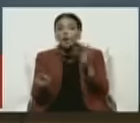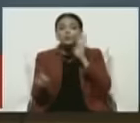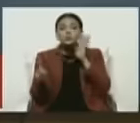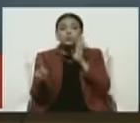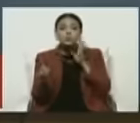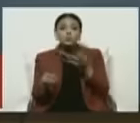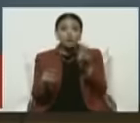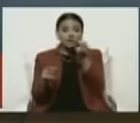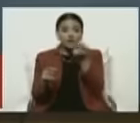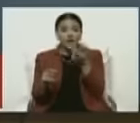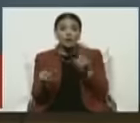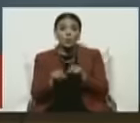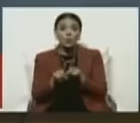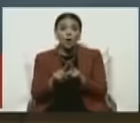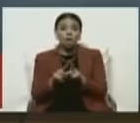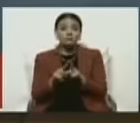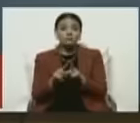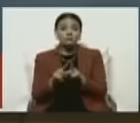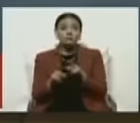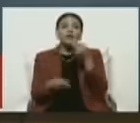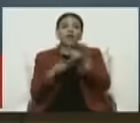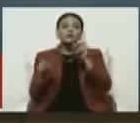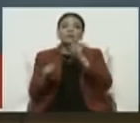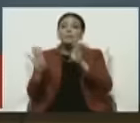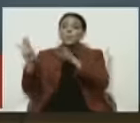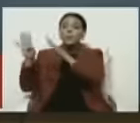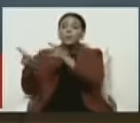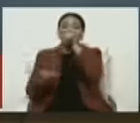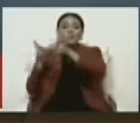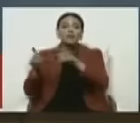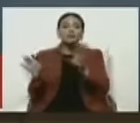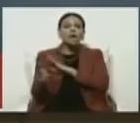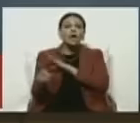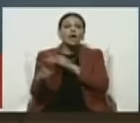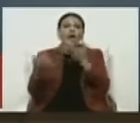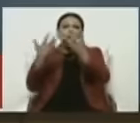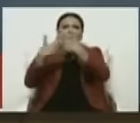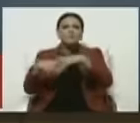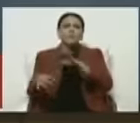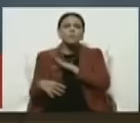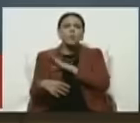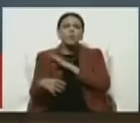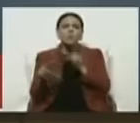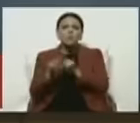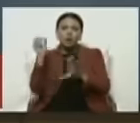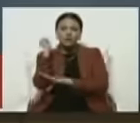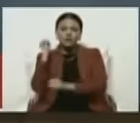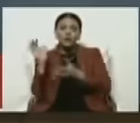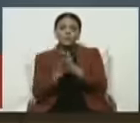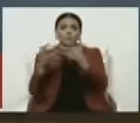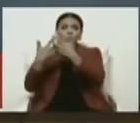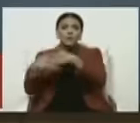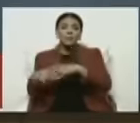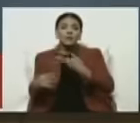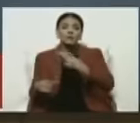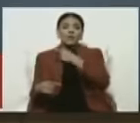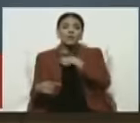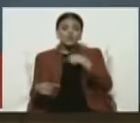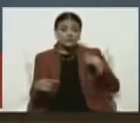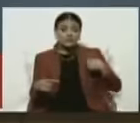chino detenido en ese país, es decir, en China, por corrupción. Un